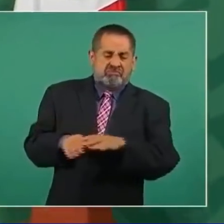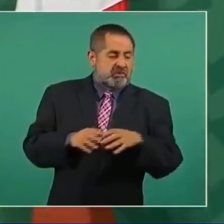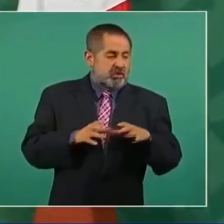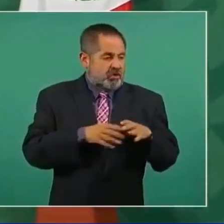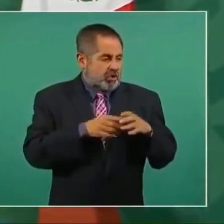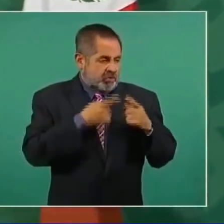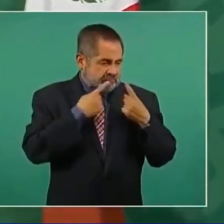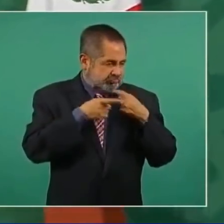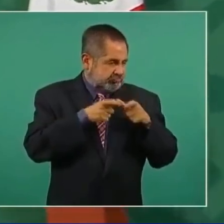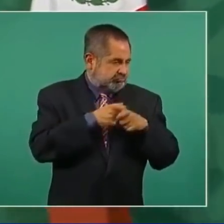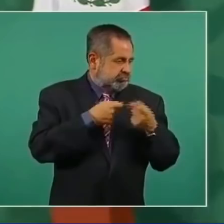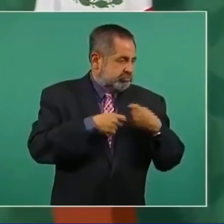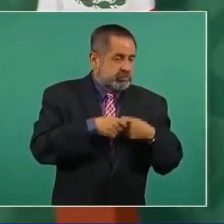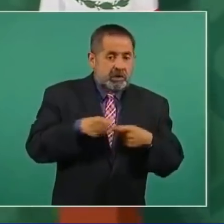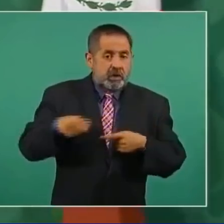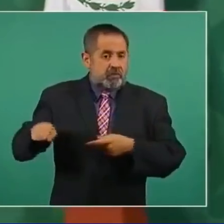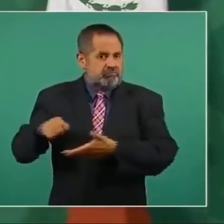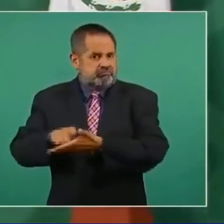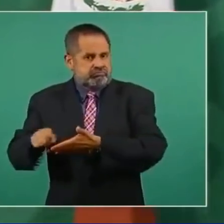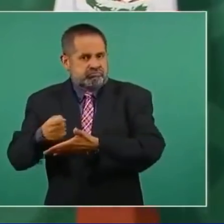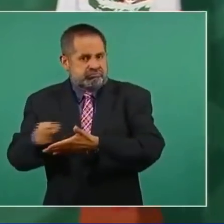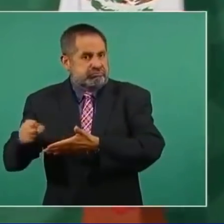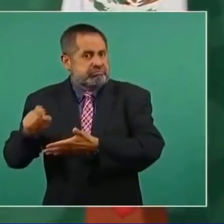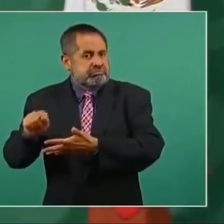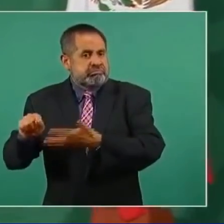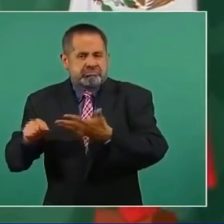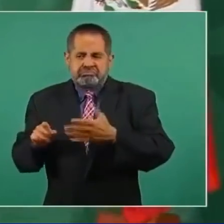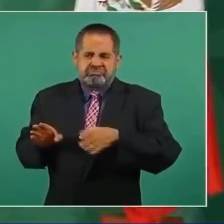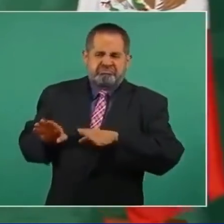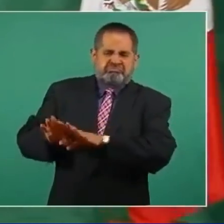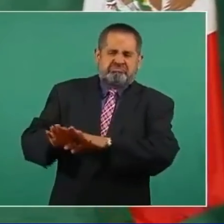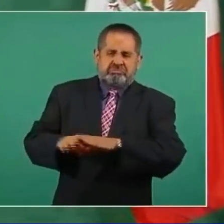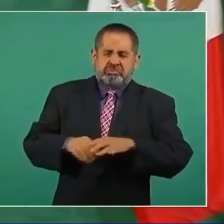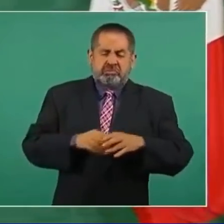los escritores intelectuales,